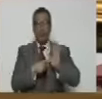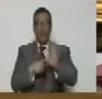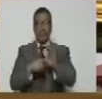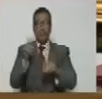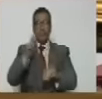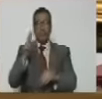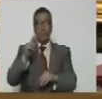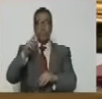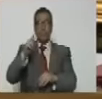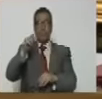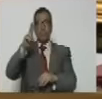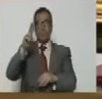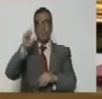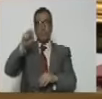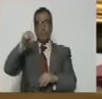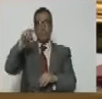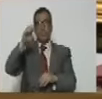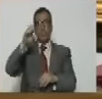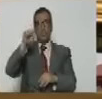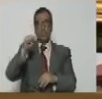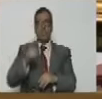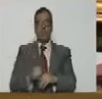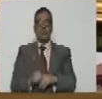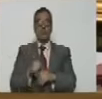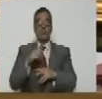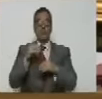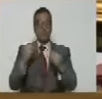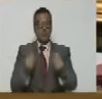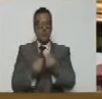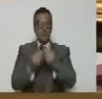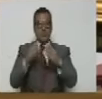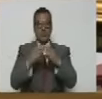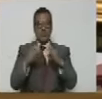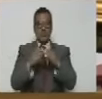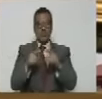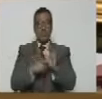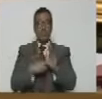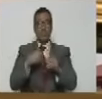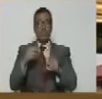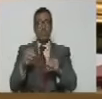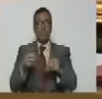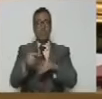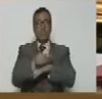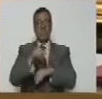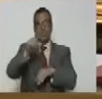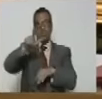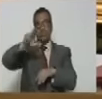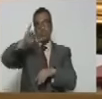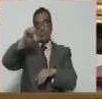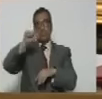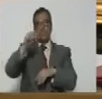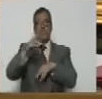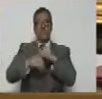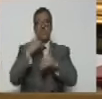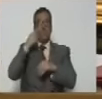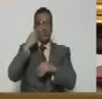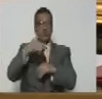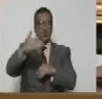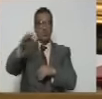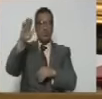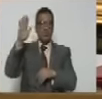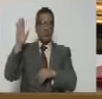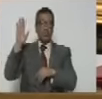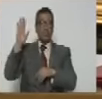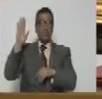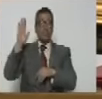la República de Tunecina, concurrente ante el Estado de Libia. Sírvanse manifestarlo con la señal de